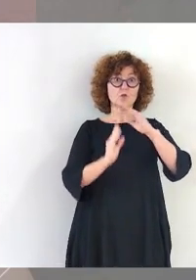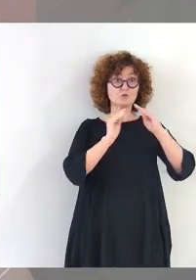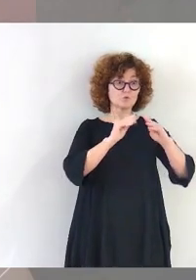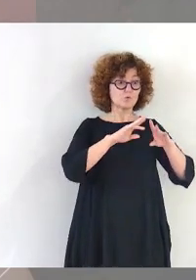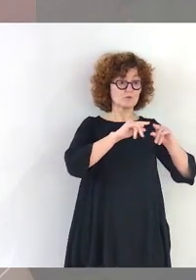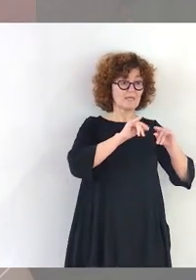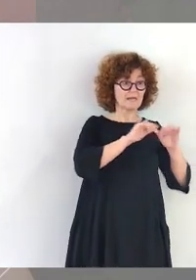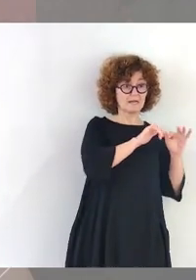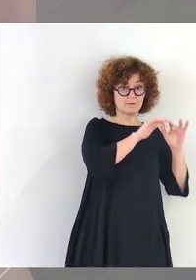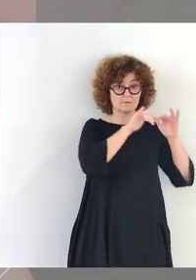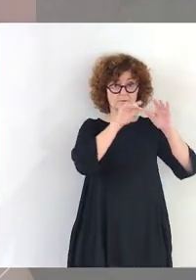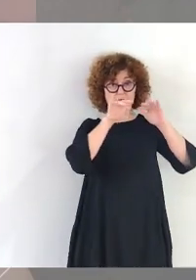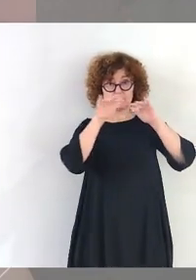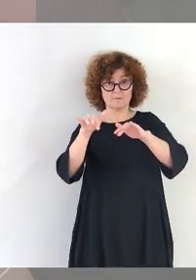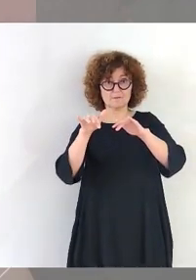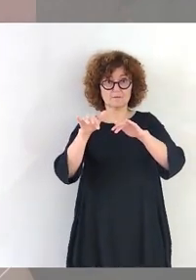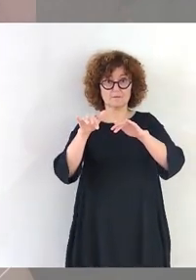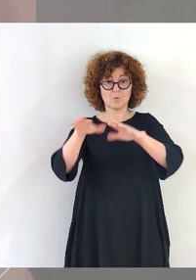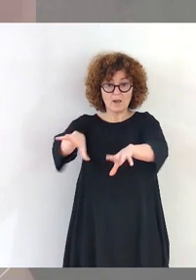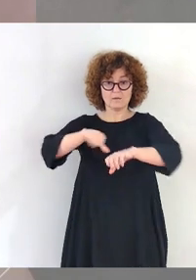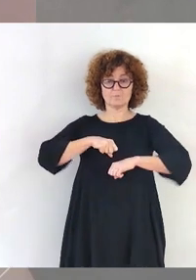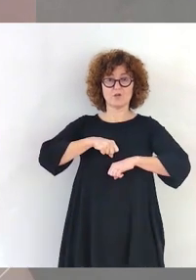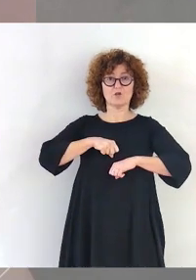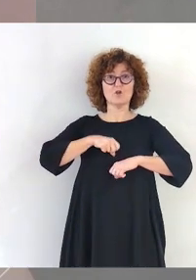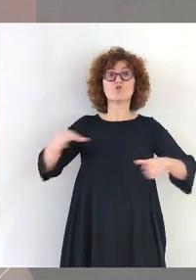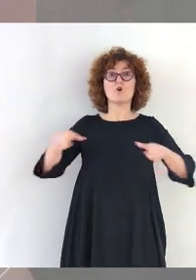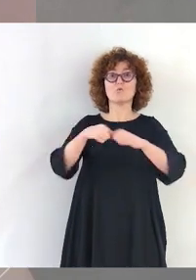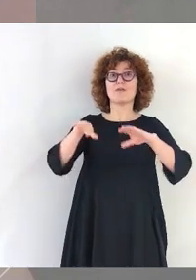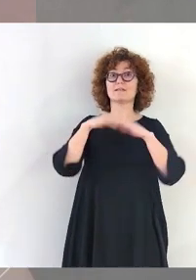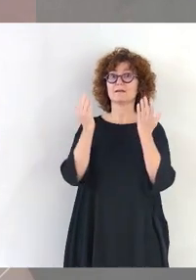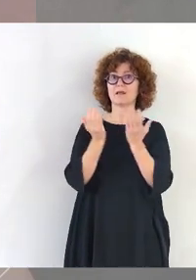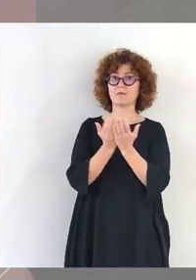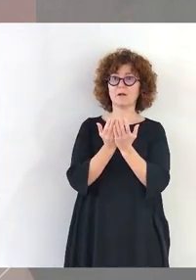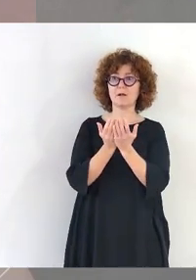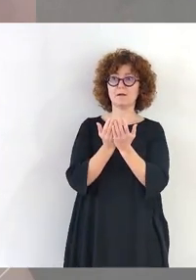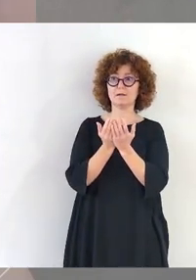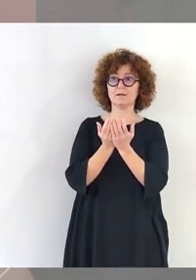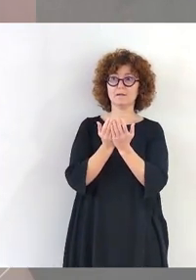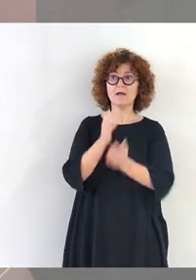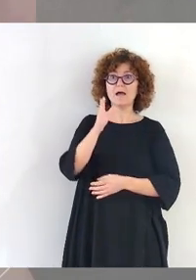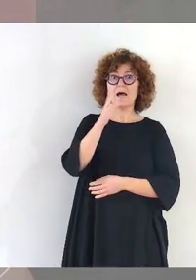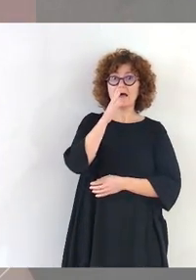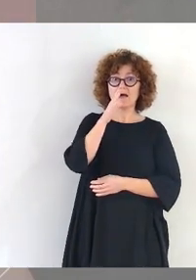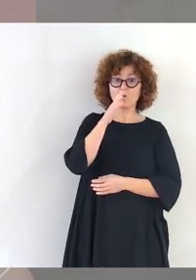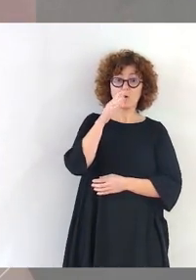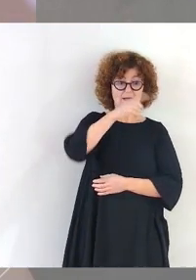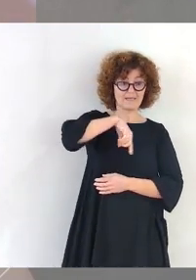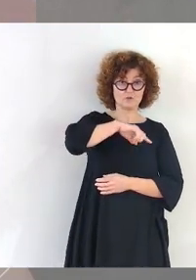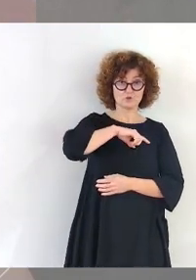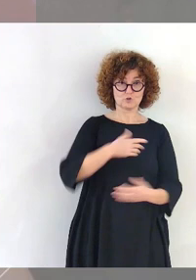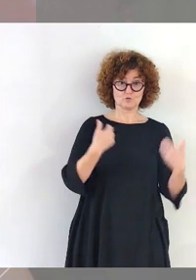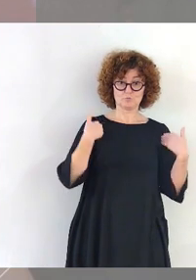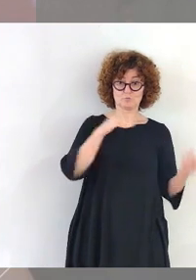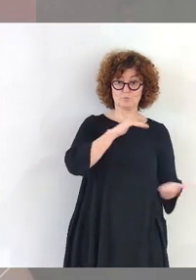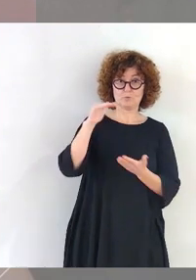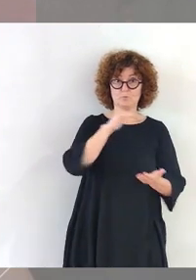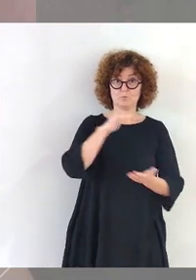refugio y se han puesto en manos de la comunidad internacional la cantidad de agua que somos capaces de proveer para esos 400,000 refugiados ahora mismo